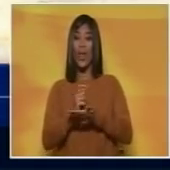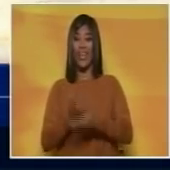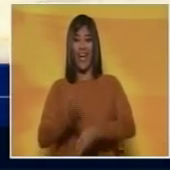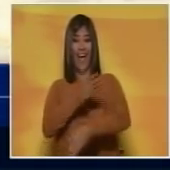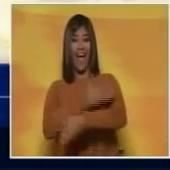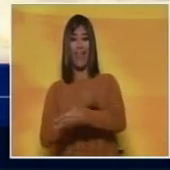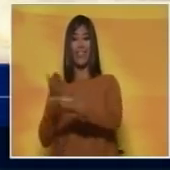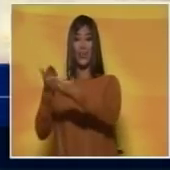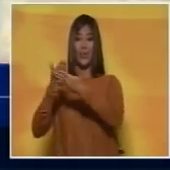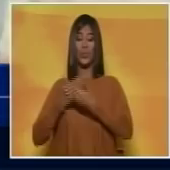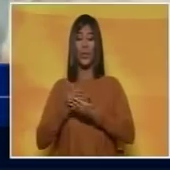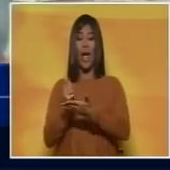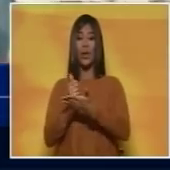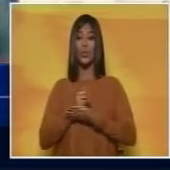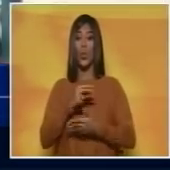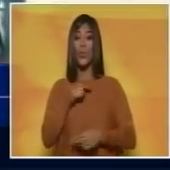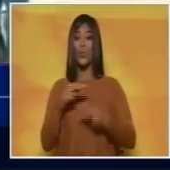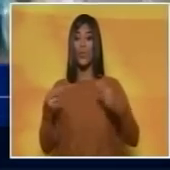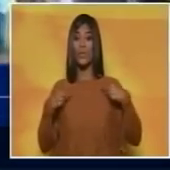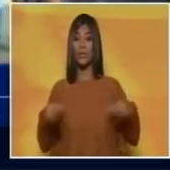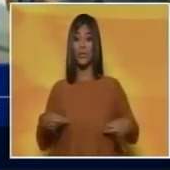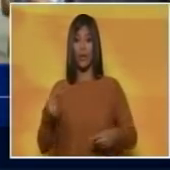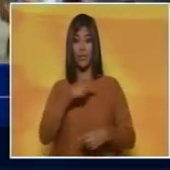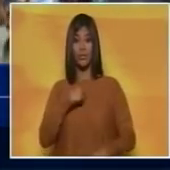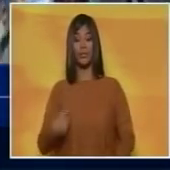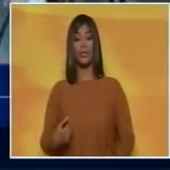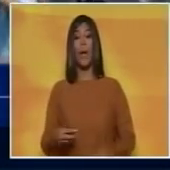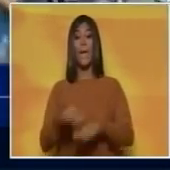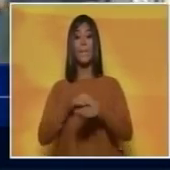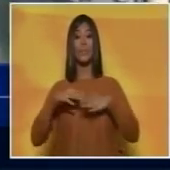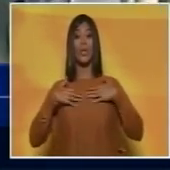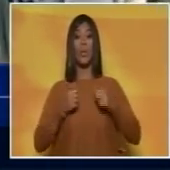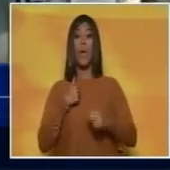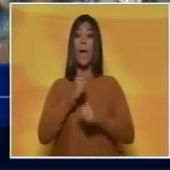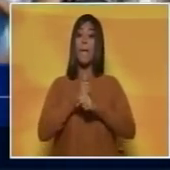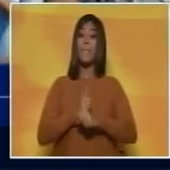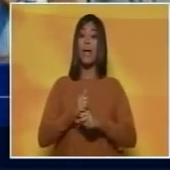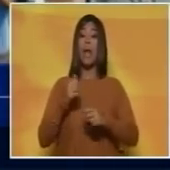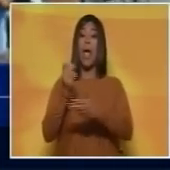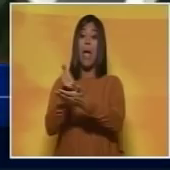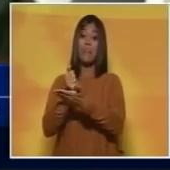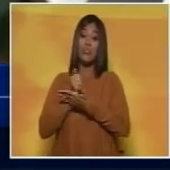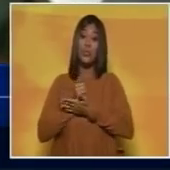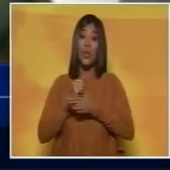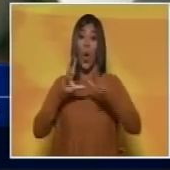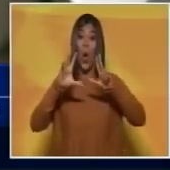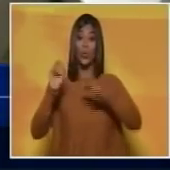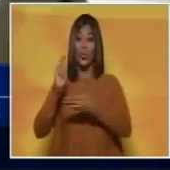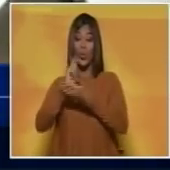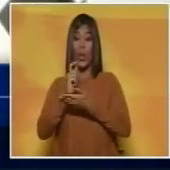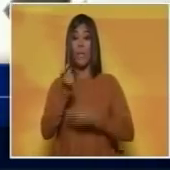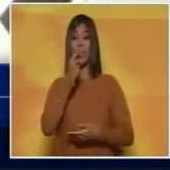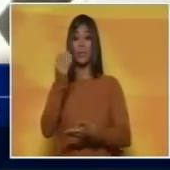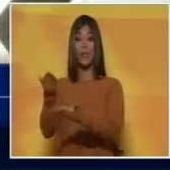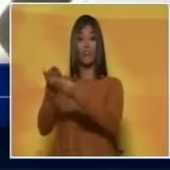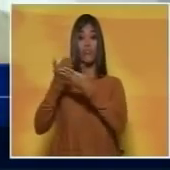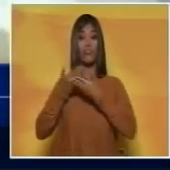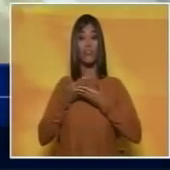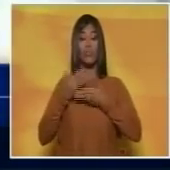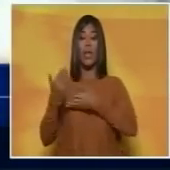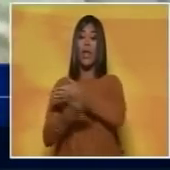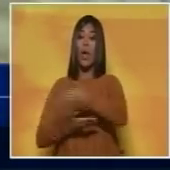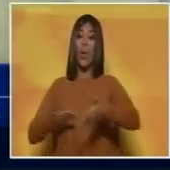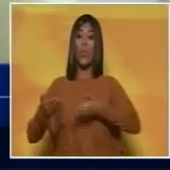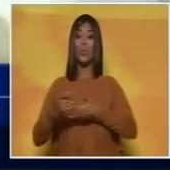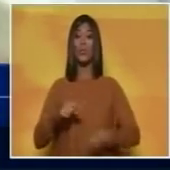201 toneladas que ya habían llegado en los tres vuelos anteriores. El ministro de Salud estima llegar a las 800 toneladas de medicinas importadas al país a través de